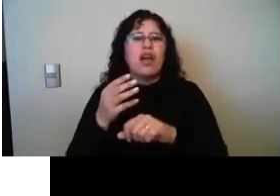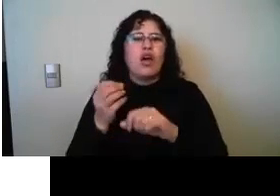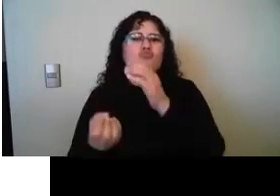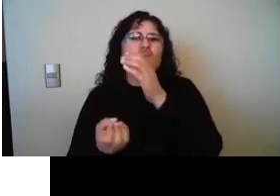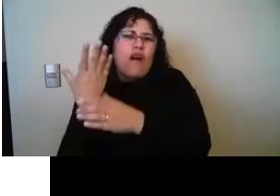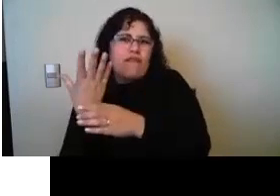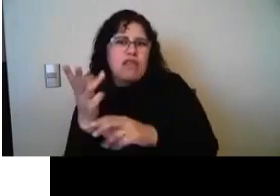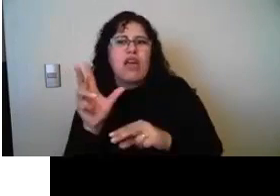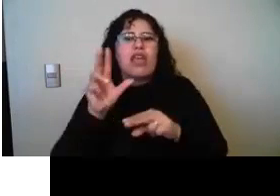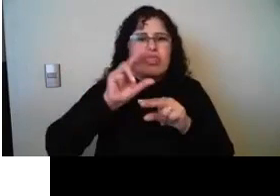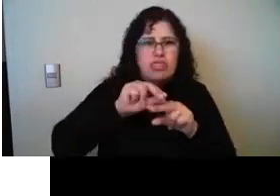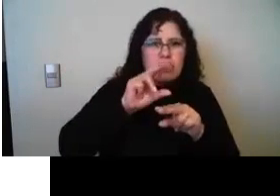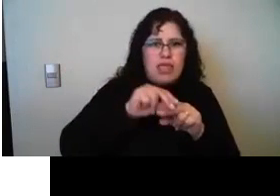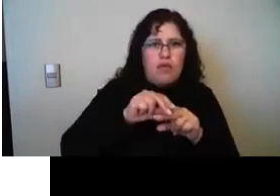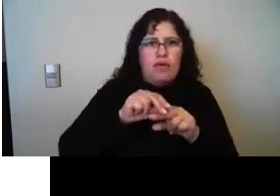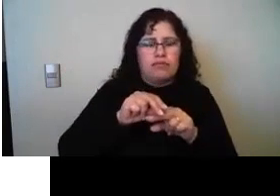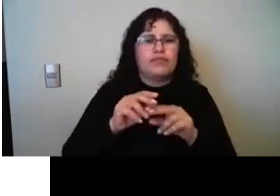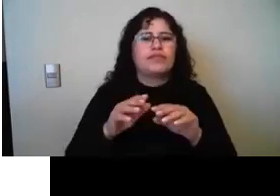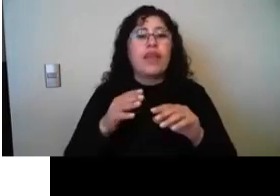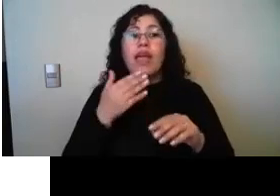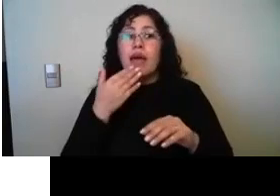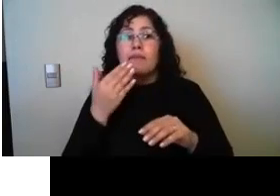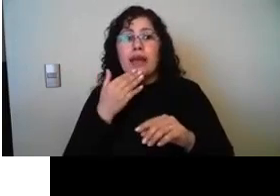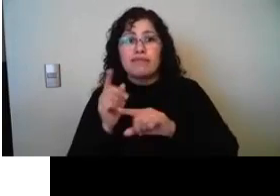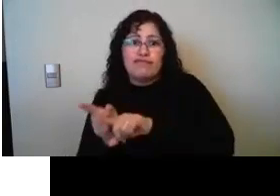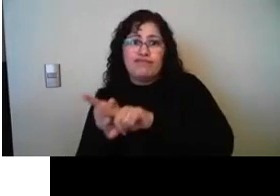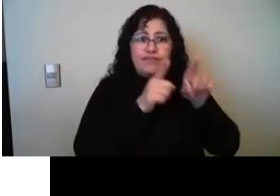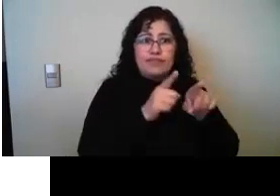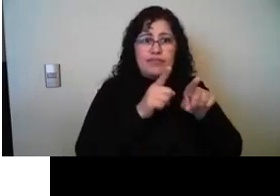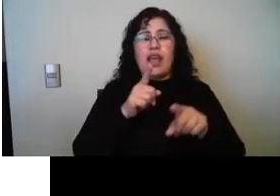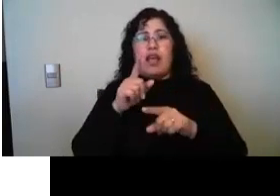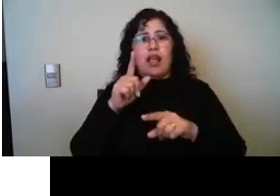hacia el lóbulo parietal, la corteza